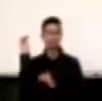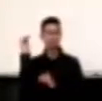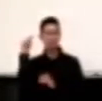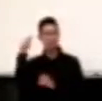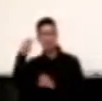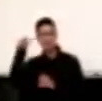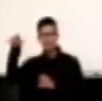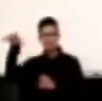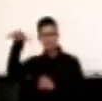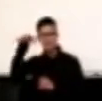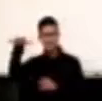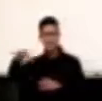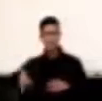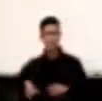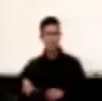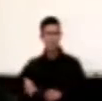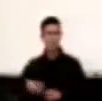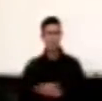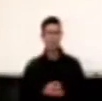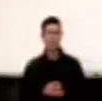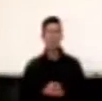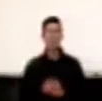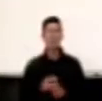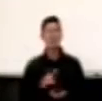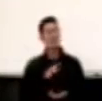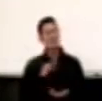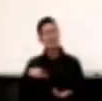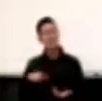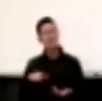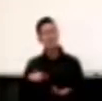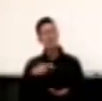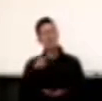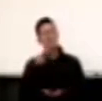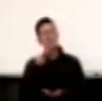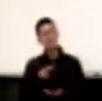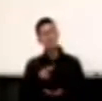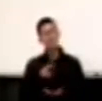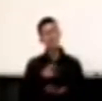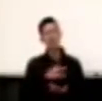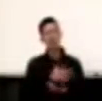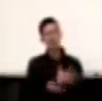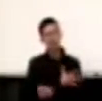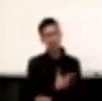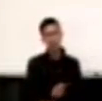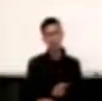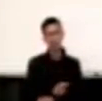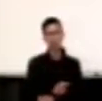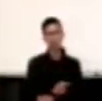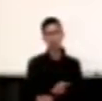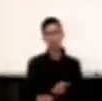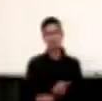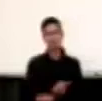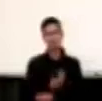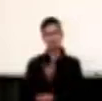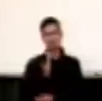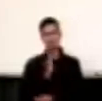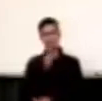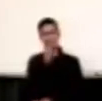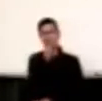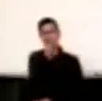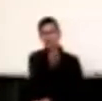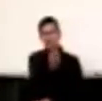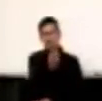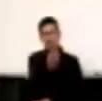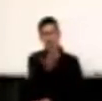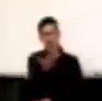uno es coherente, si uno realmente actúa de acuerdo a lo que dice, pasando por comportamiento, lo